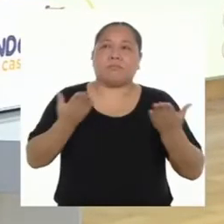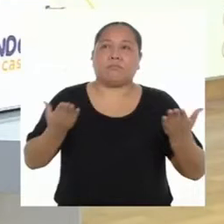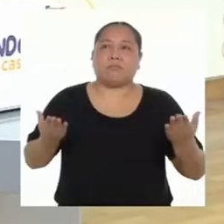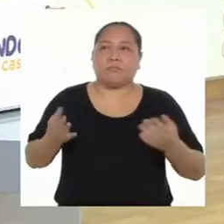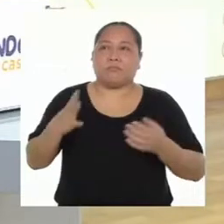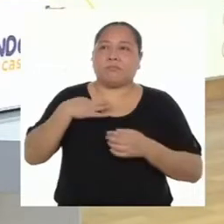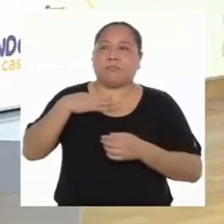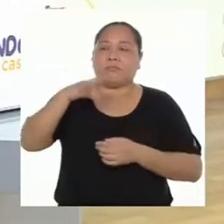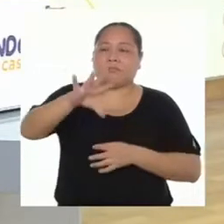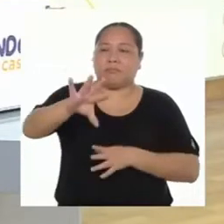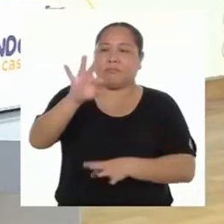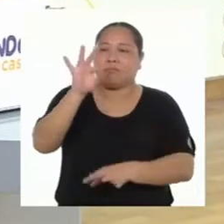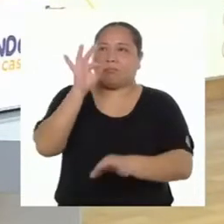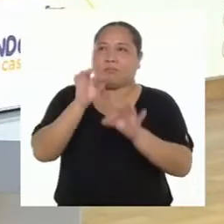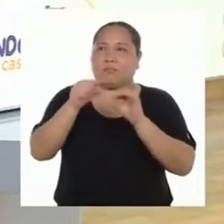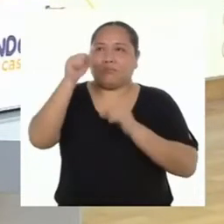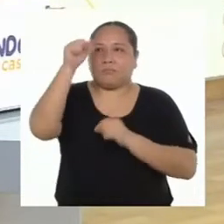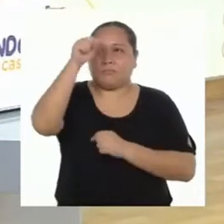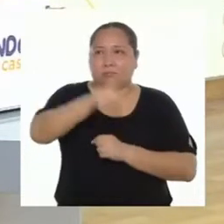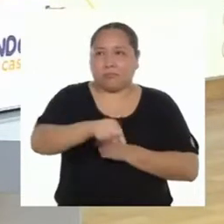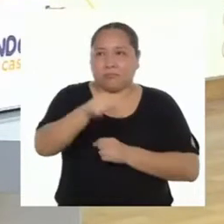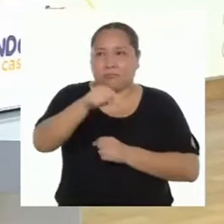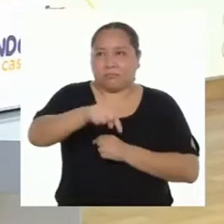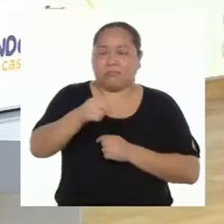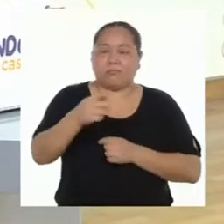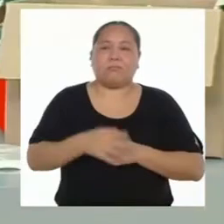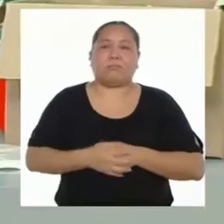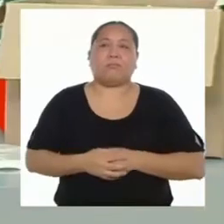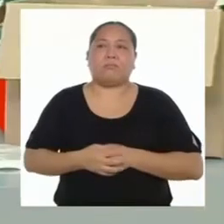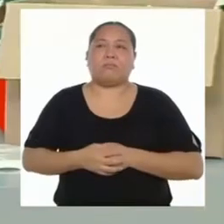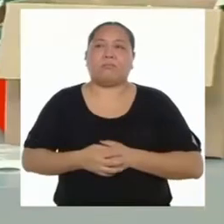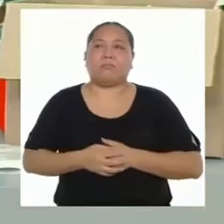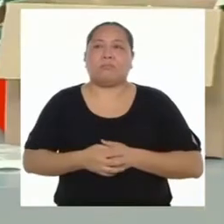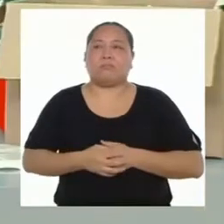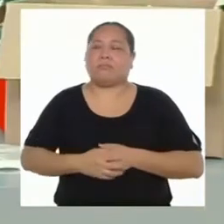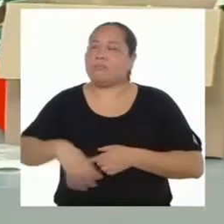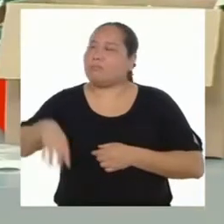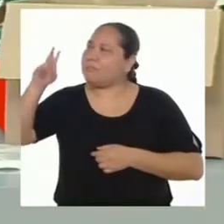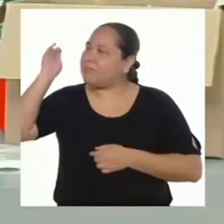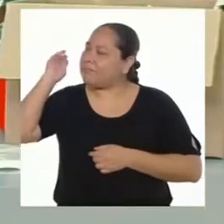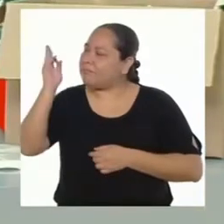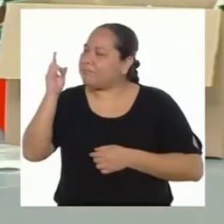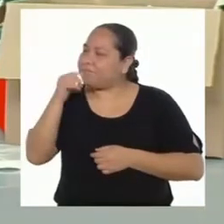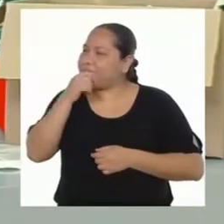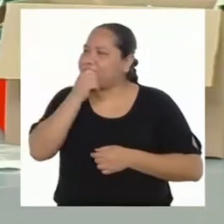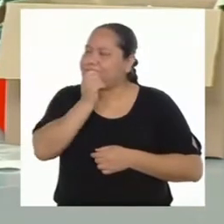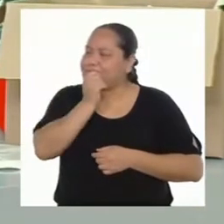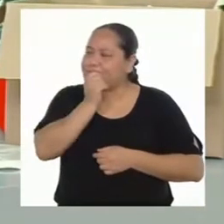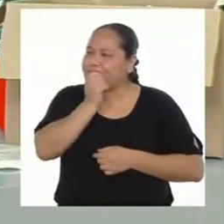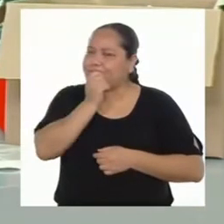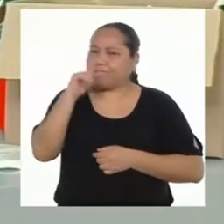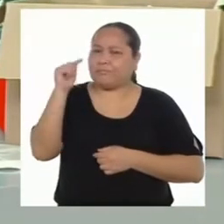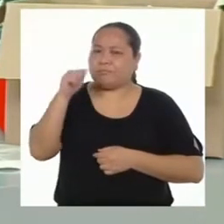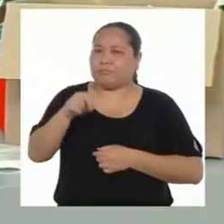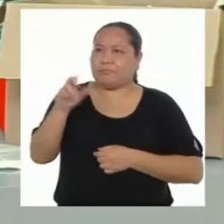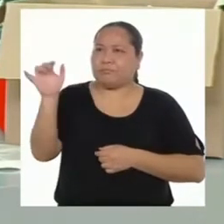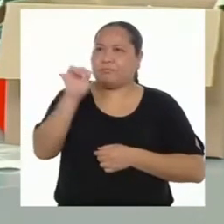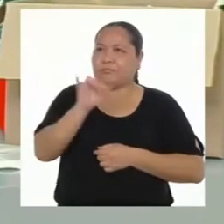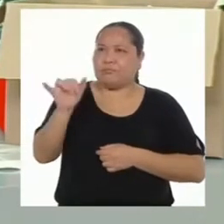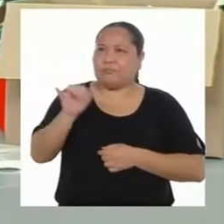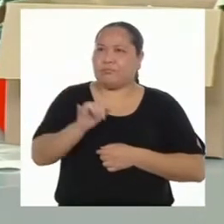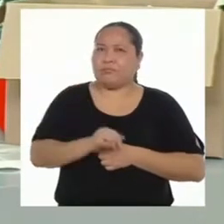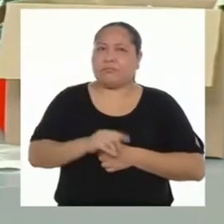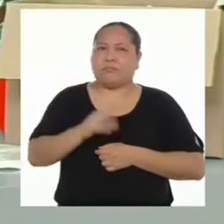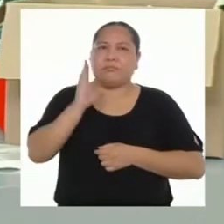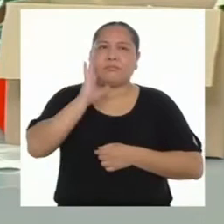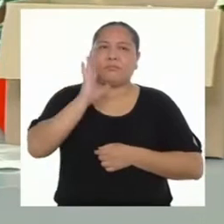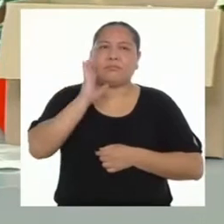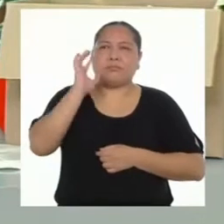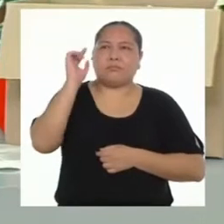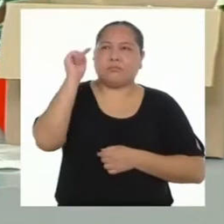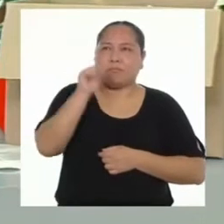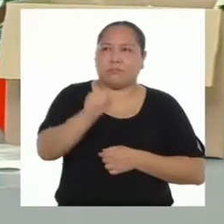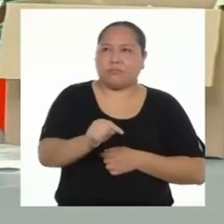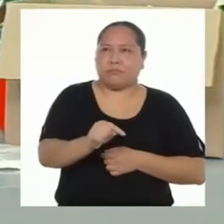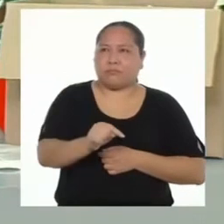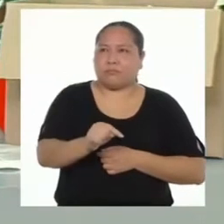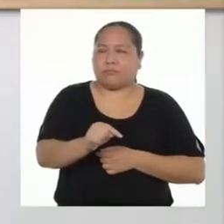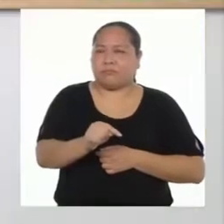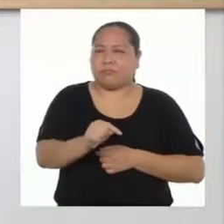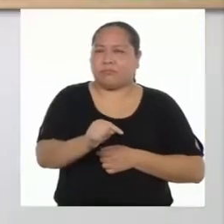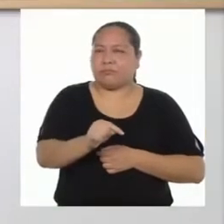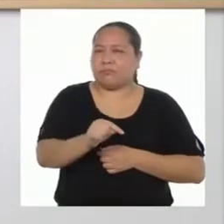que encontré aquí en el set. Profesor, ¿es lo mismo la basura que